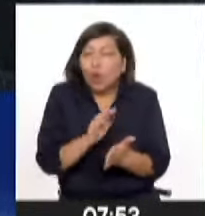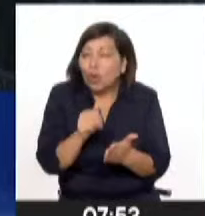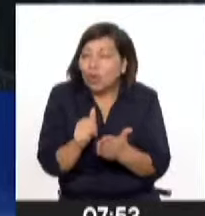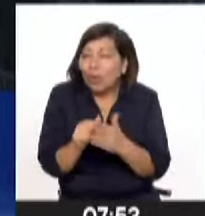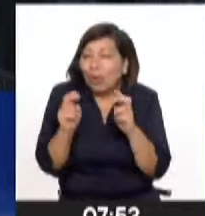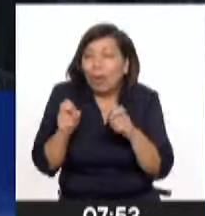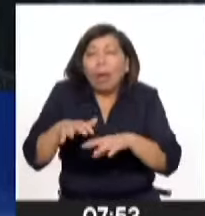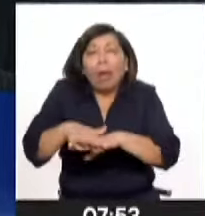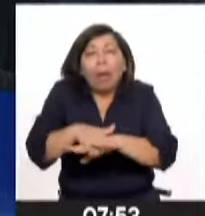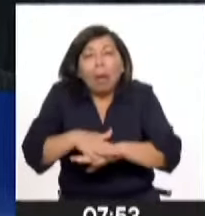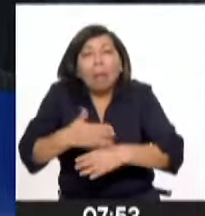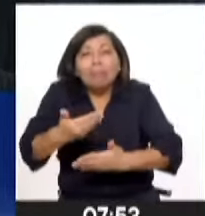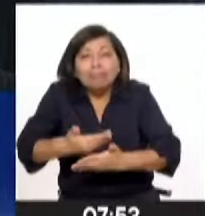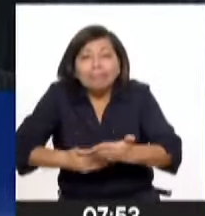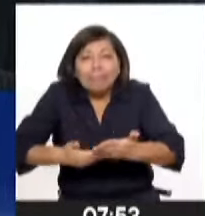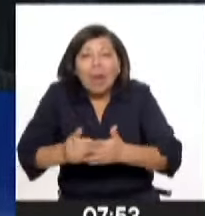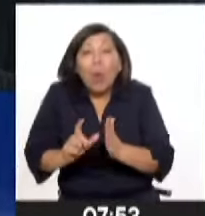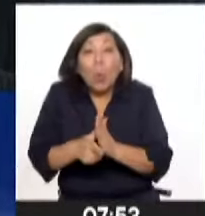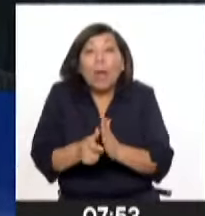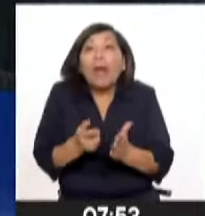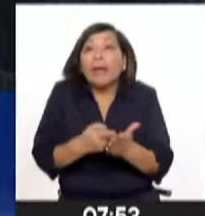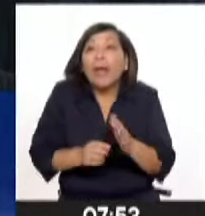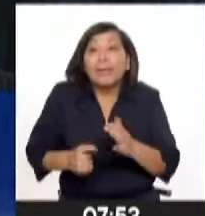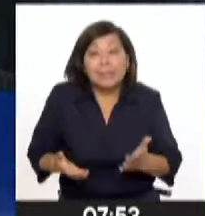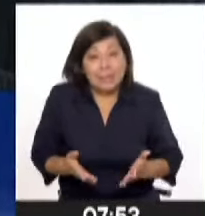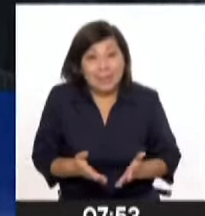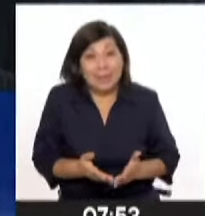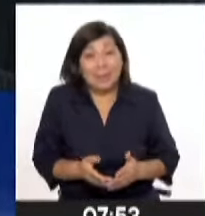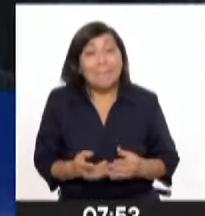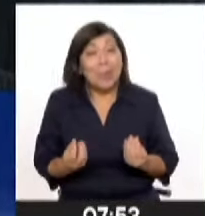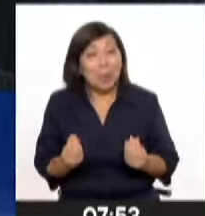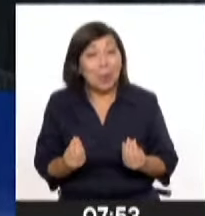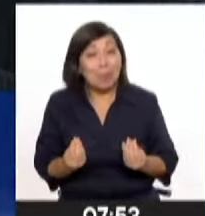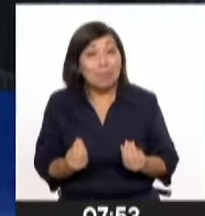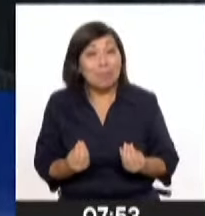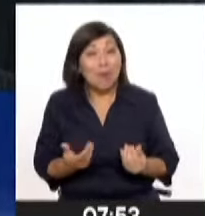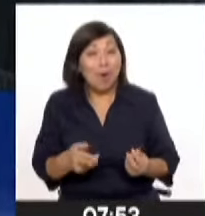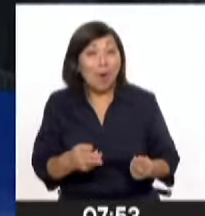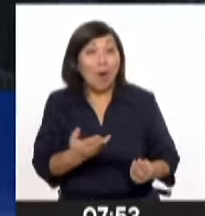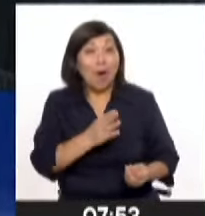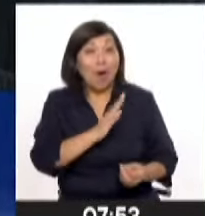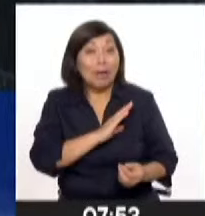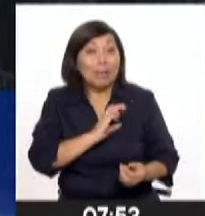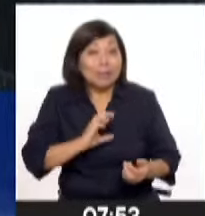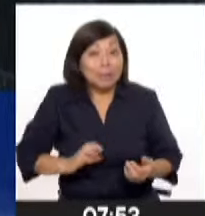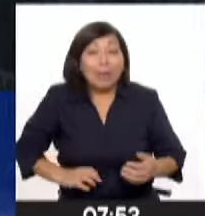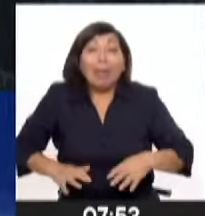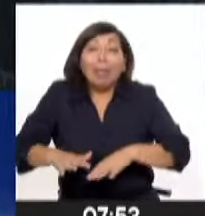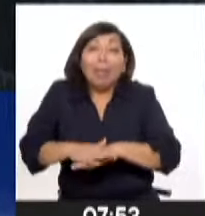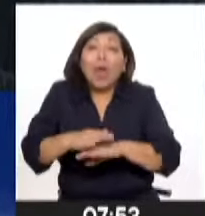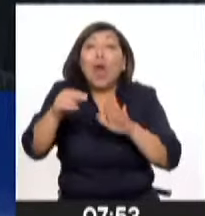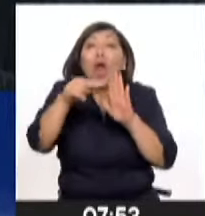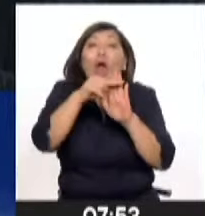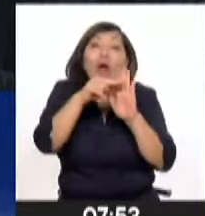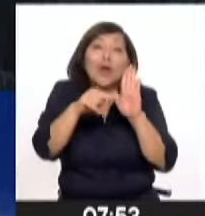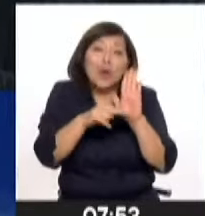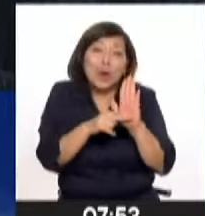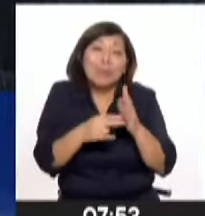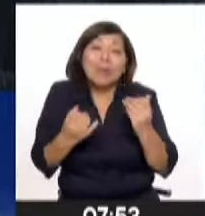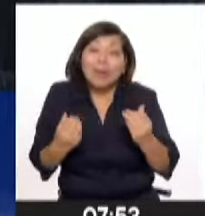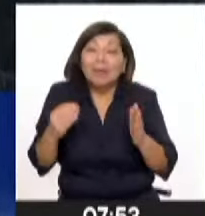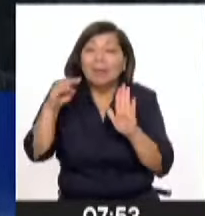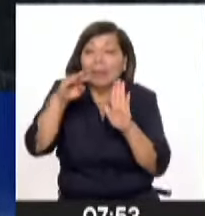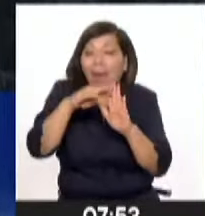el tema de tramitología. Y luego acciones, porque recuerden que como Estado tenemos varios trámites y normatividades vigentes